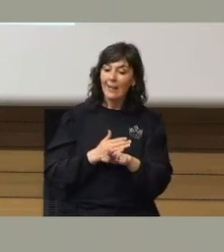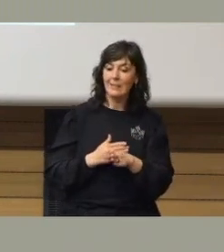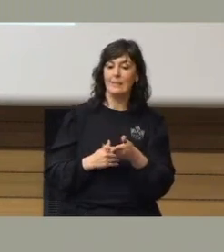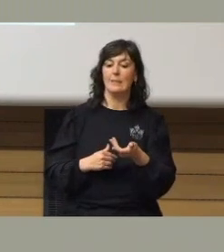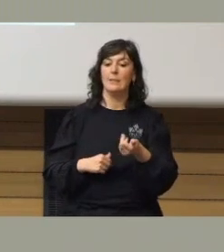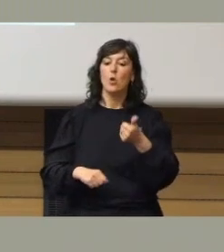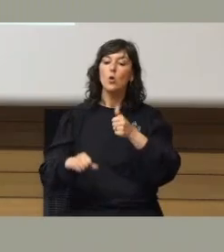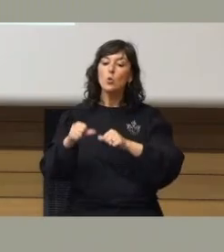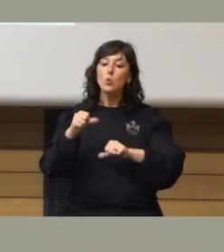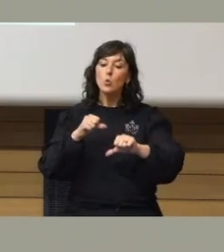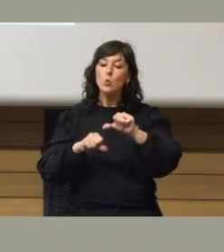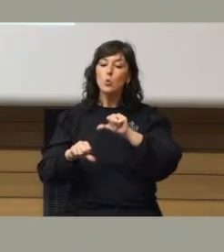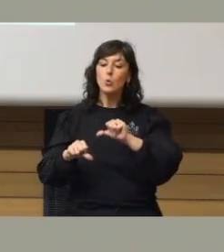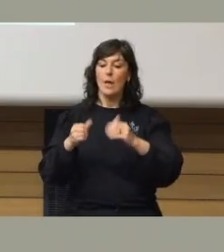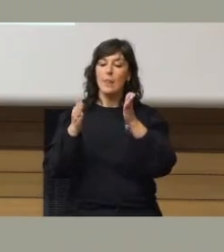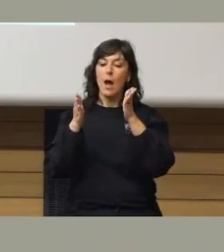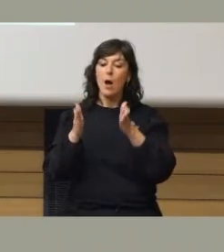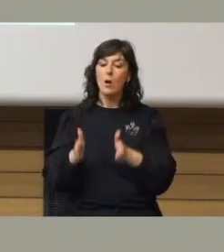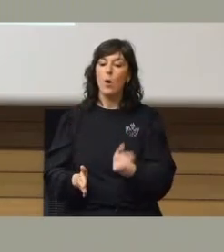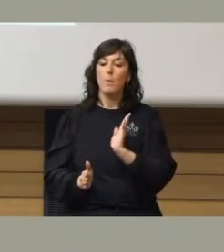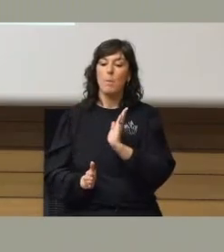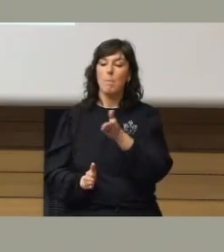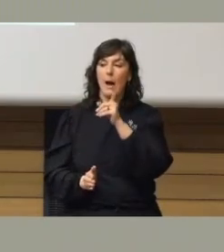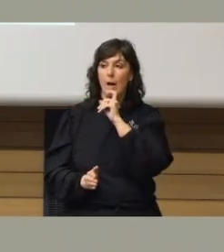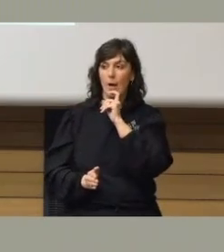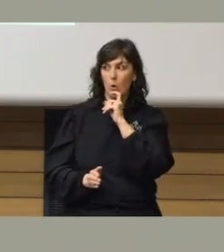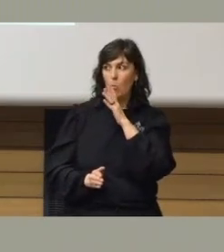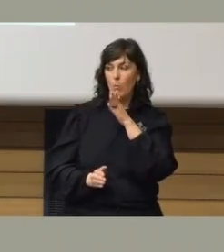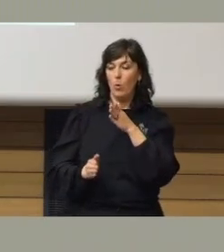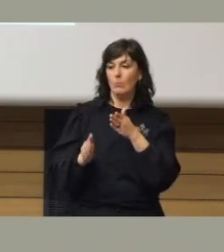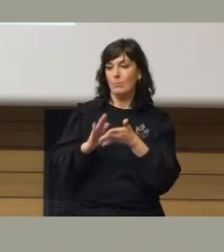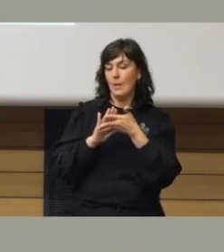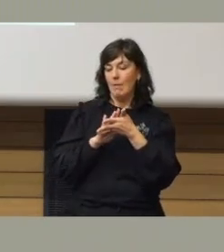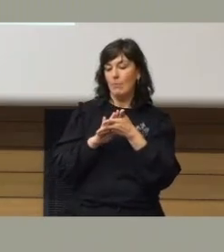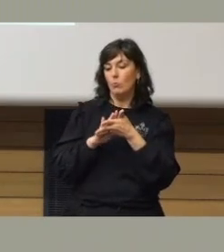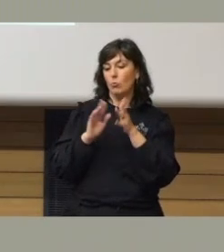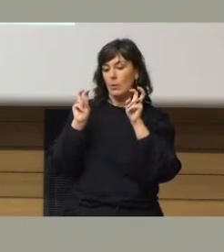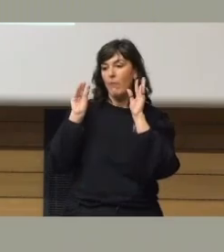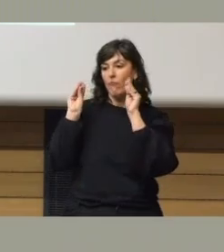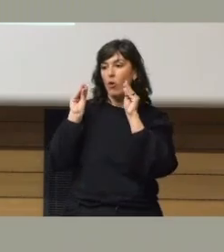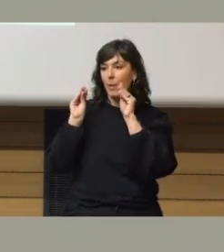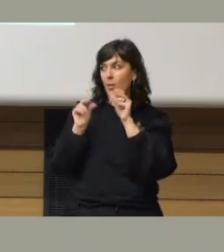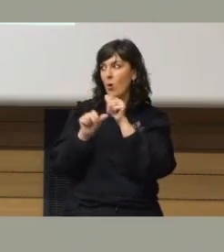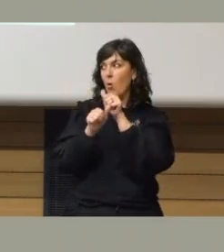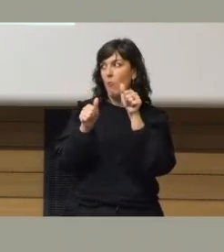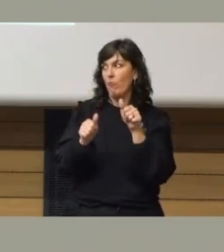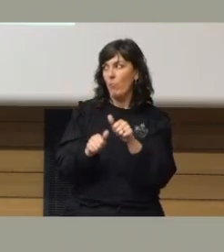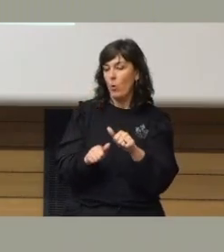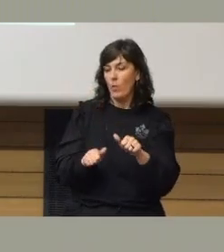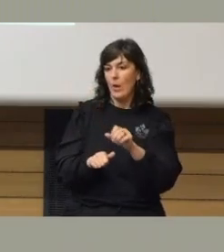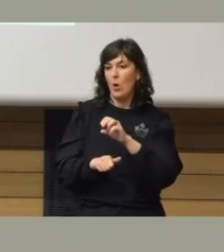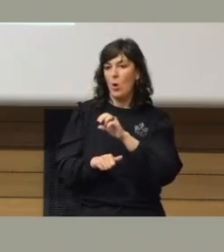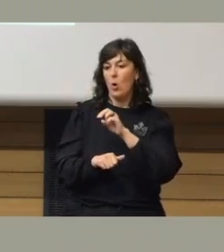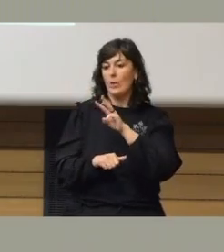sobre el organismo. Cuando hablamos de formación, trabajamos en un modelo que se llama 3D, y es como la